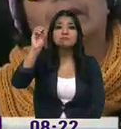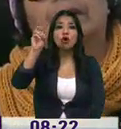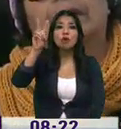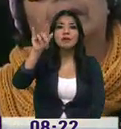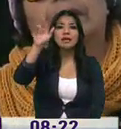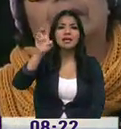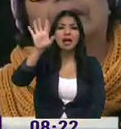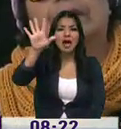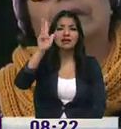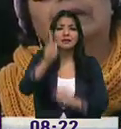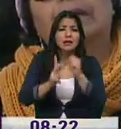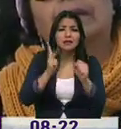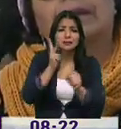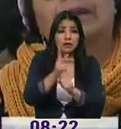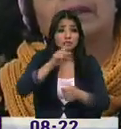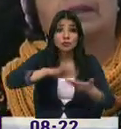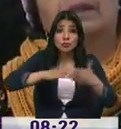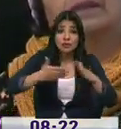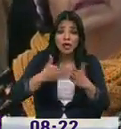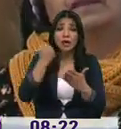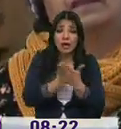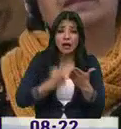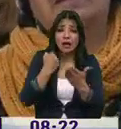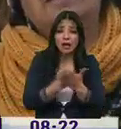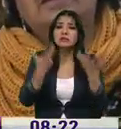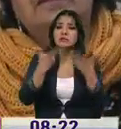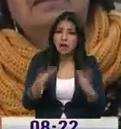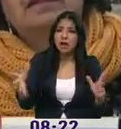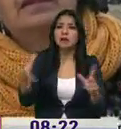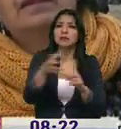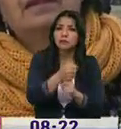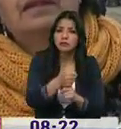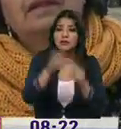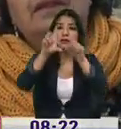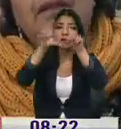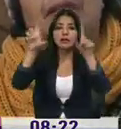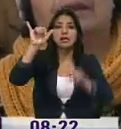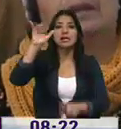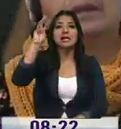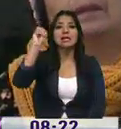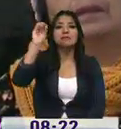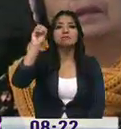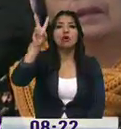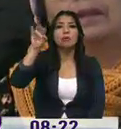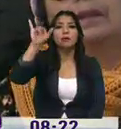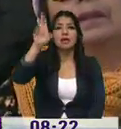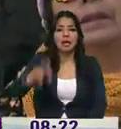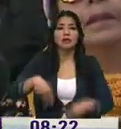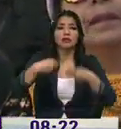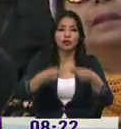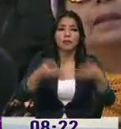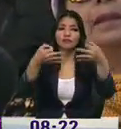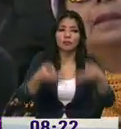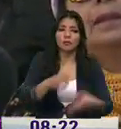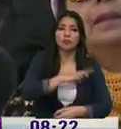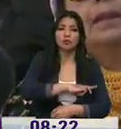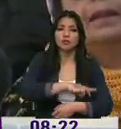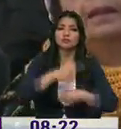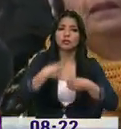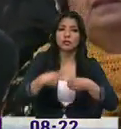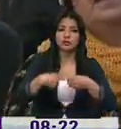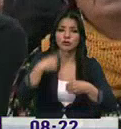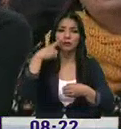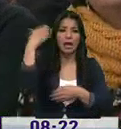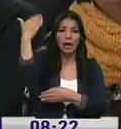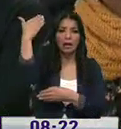de trabajo, la comunidad de Turubamba ha logrado que Inmobiliar haga la entrega formal al municipio de Quito en la persona del señor alcalde